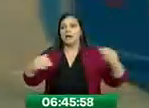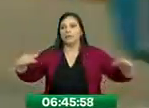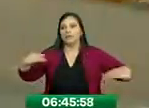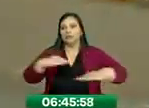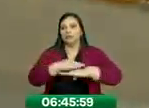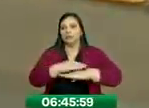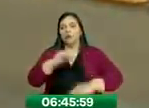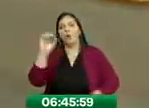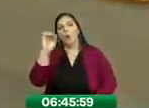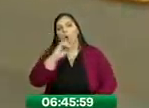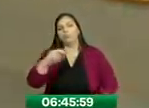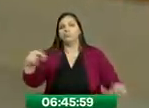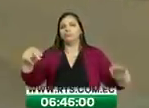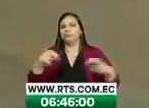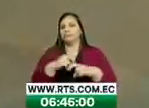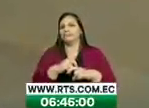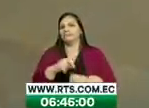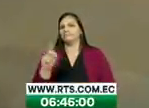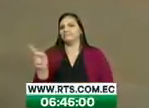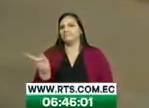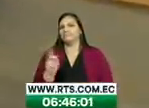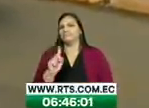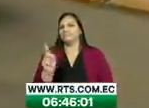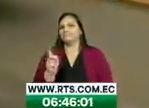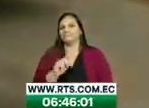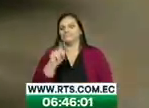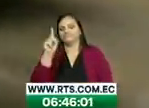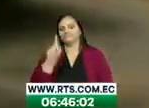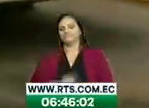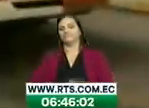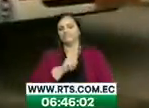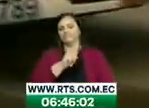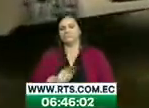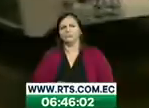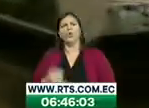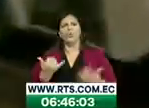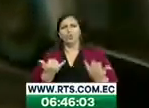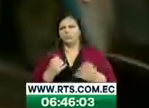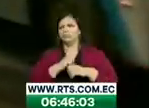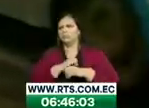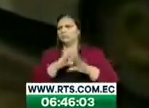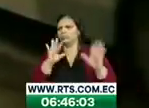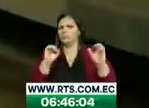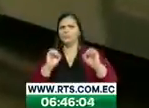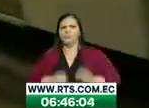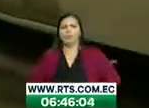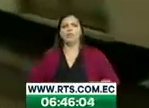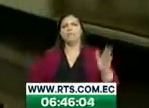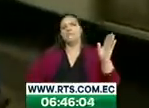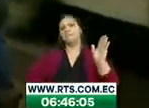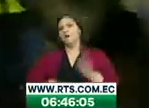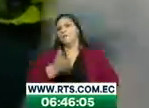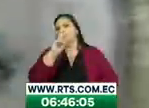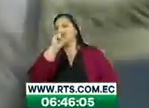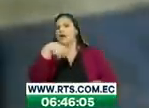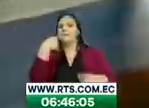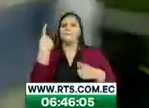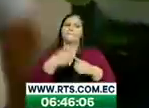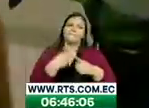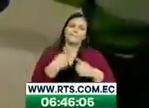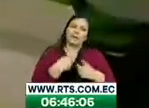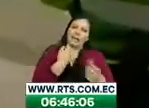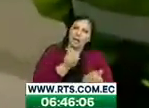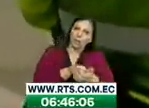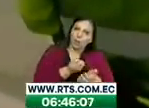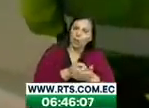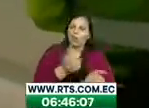comprar medicamentos, para dirigirse a supermercados, abastecerse de productos alimenticios y para también dirigirse a sus lugares